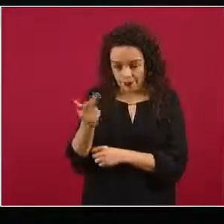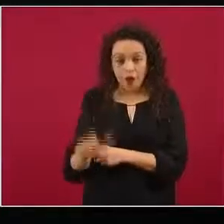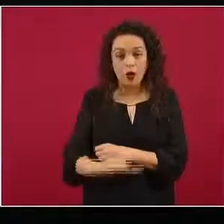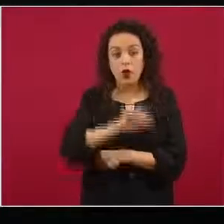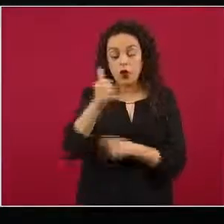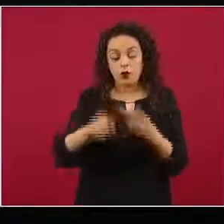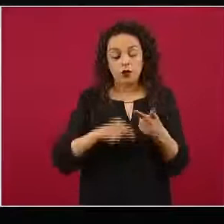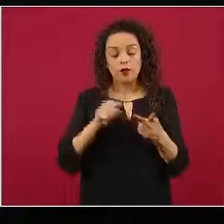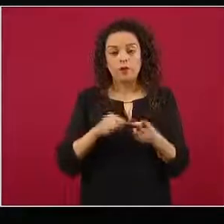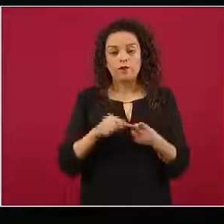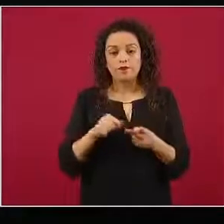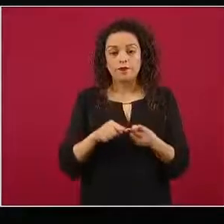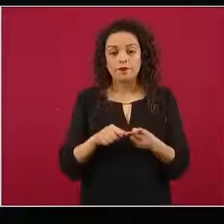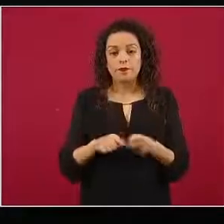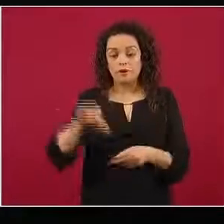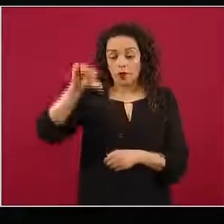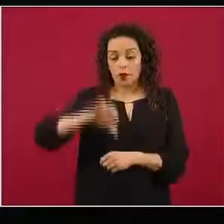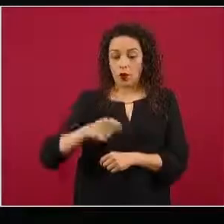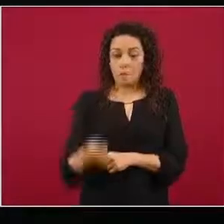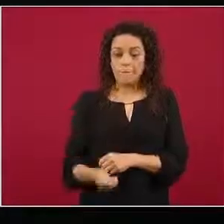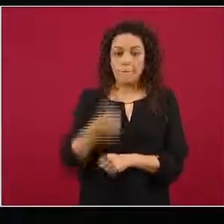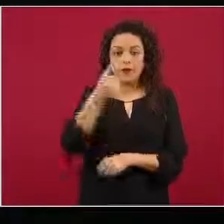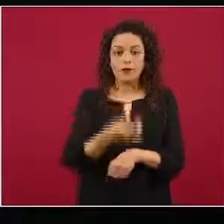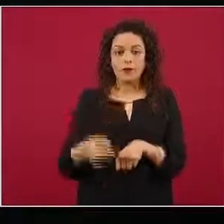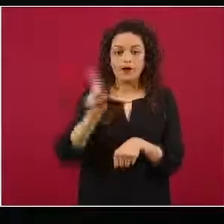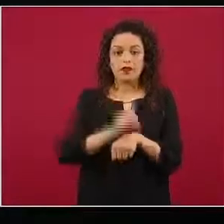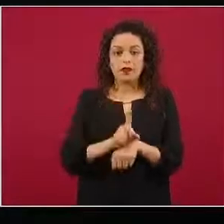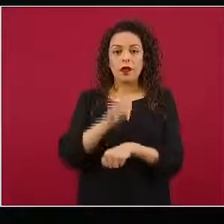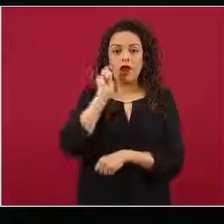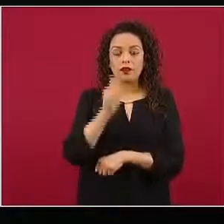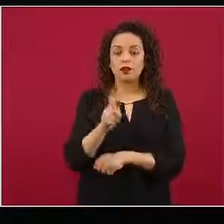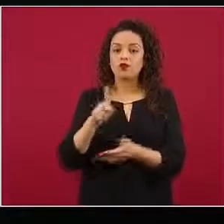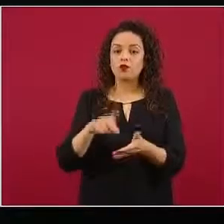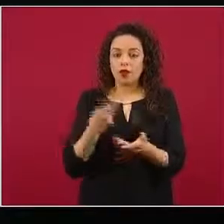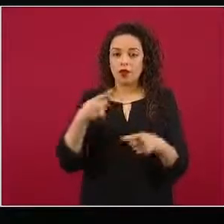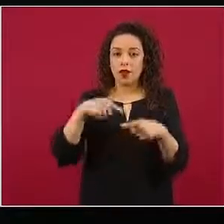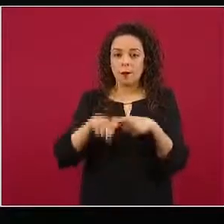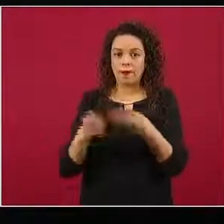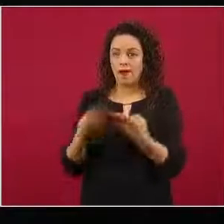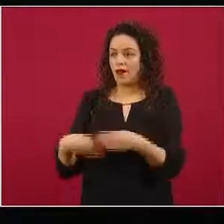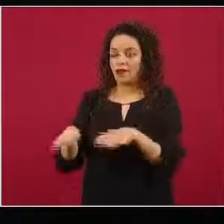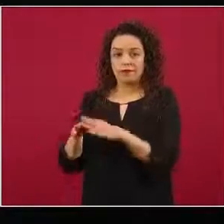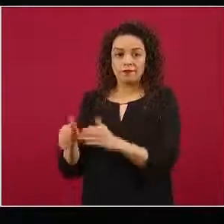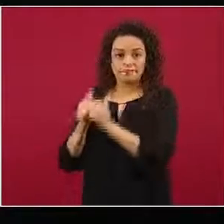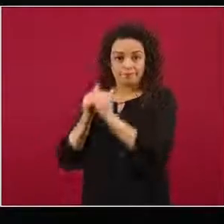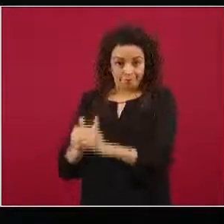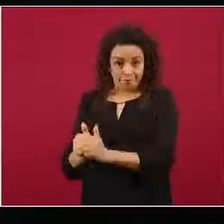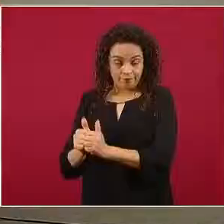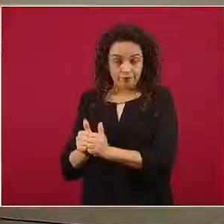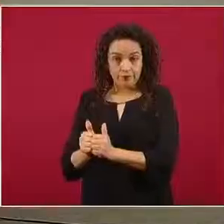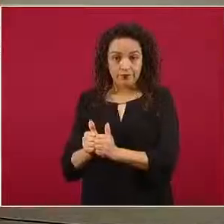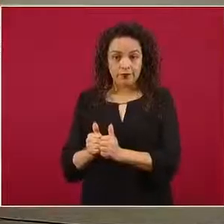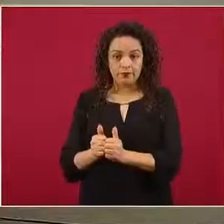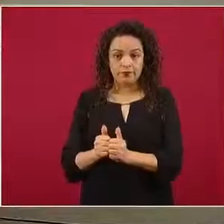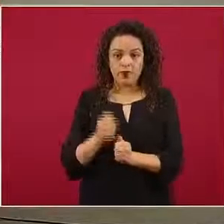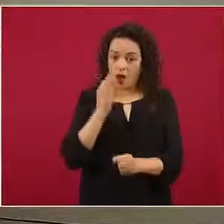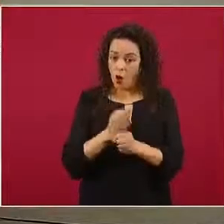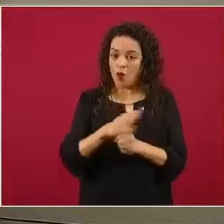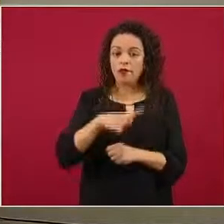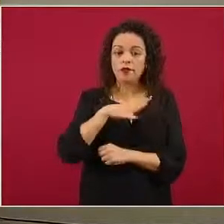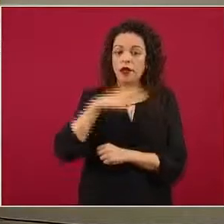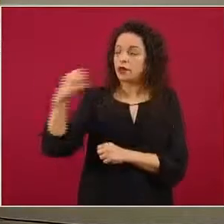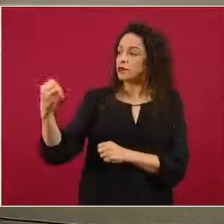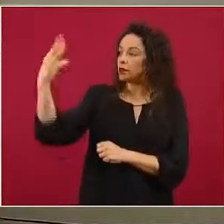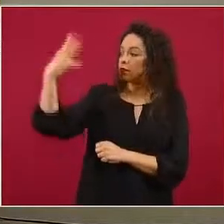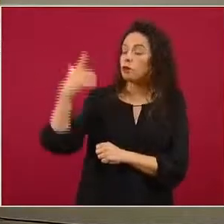pregunta, hoy que es el primer día del nuevo confinamiento, en donde estamos en el semáforo rojo, en el cual